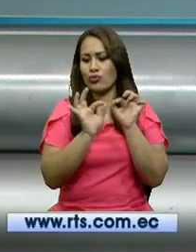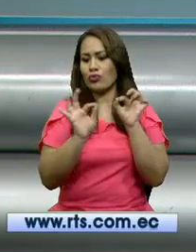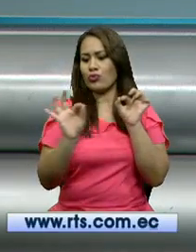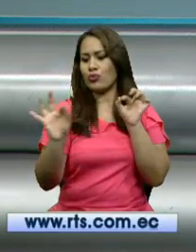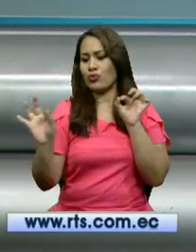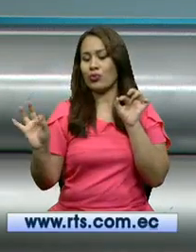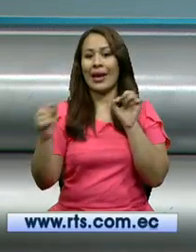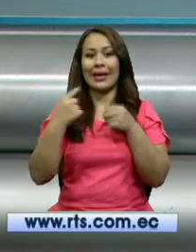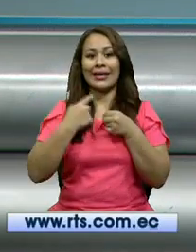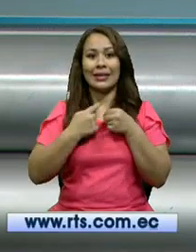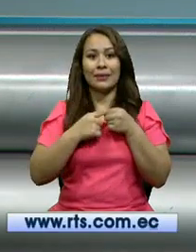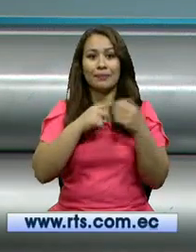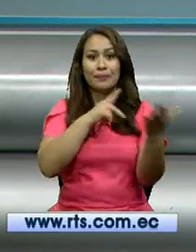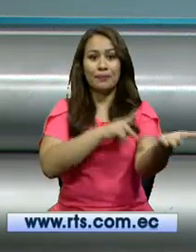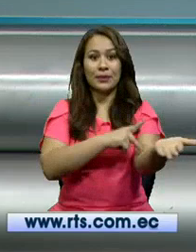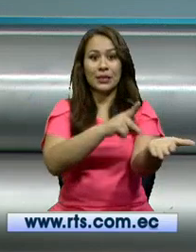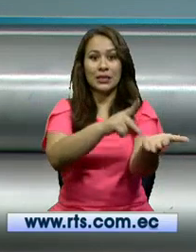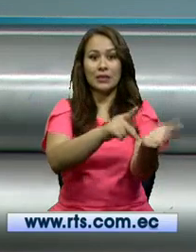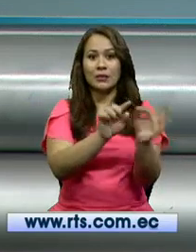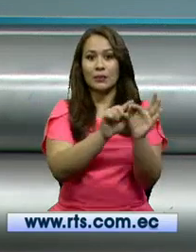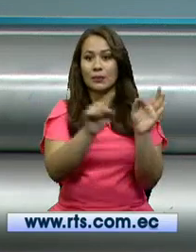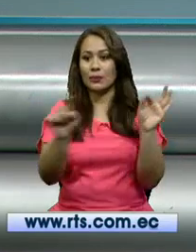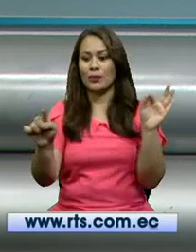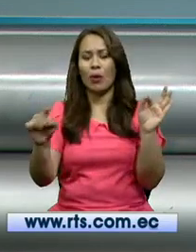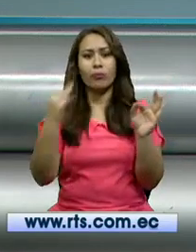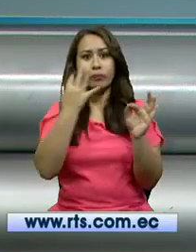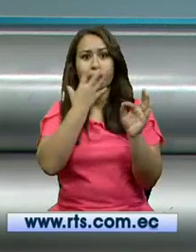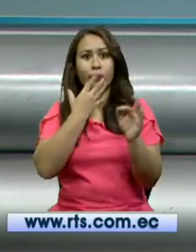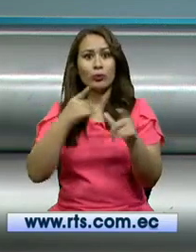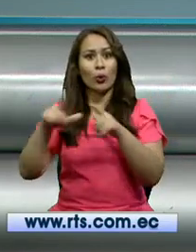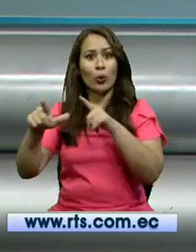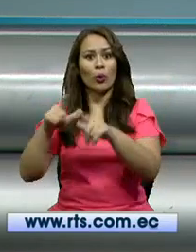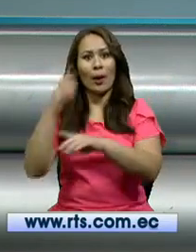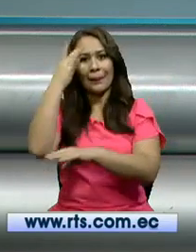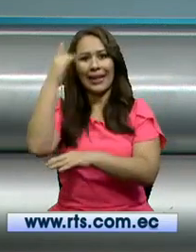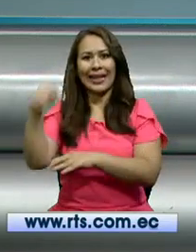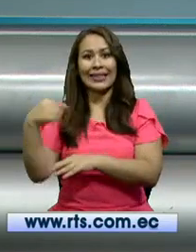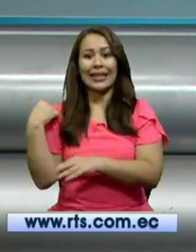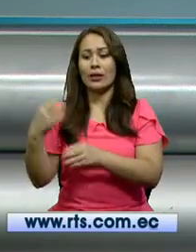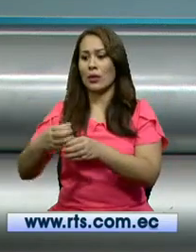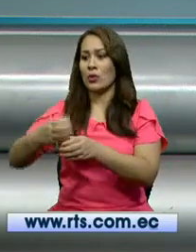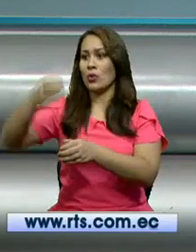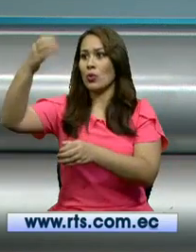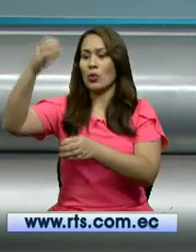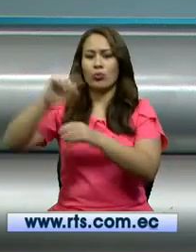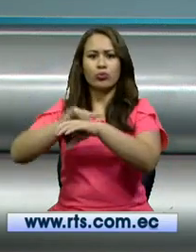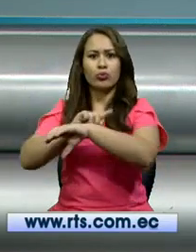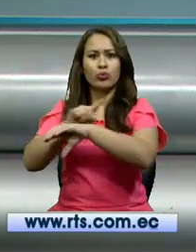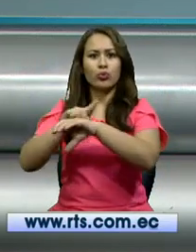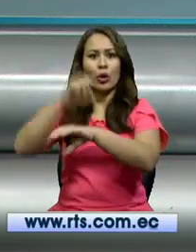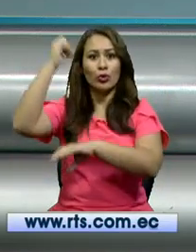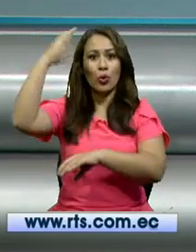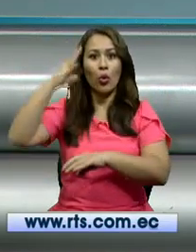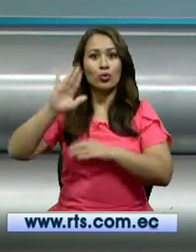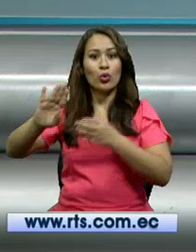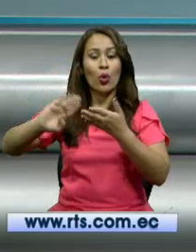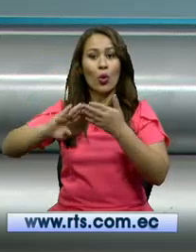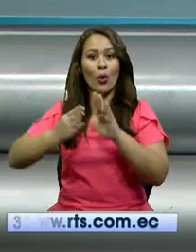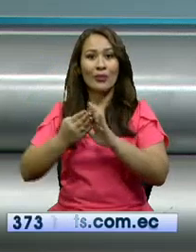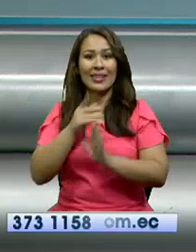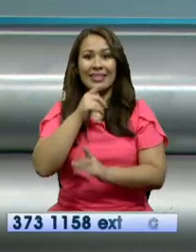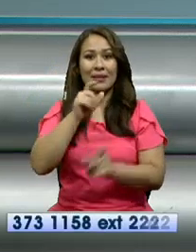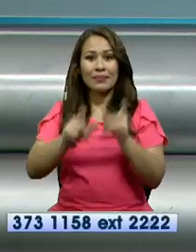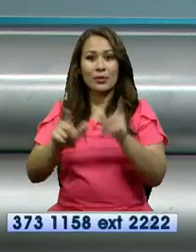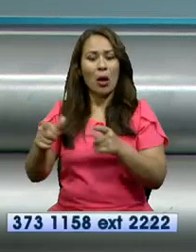noreste de la provincia de Pichincha. Uno de sus mayores atractivos es el reloj solar Quitzato. En sus comunas, sus